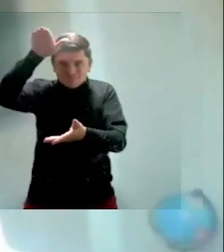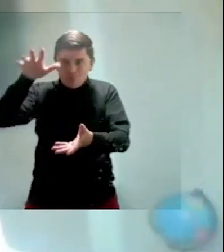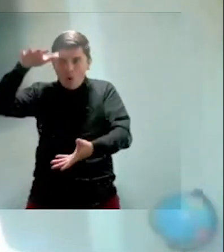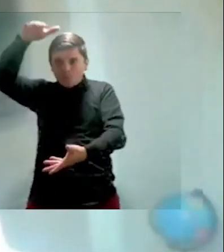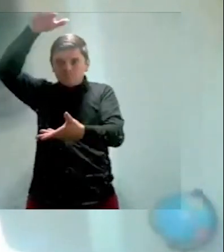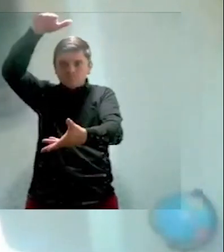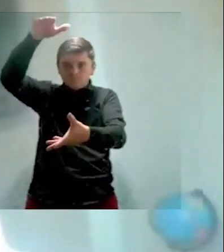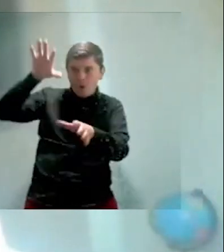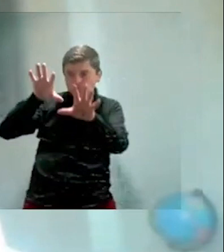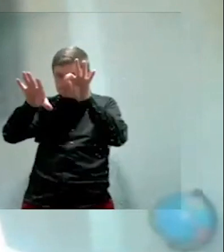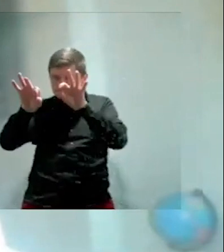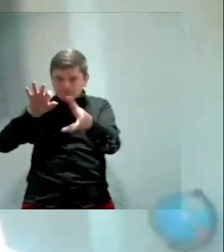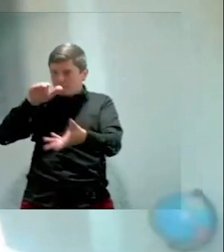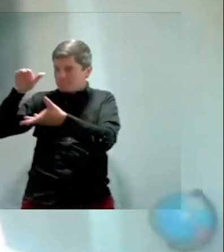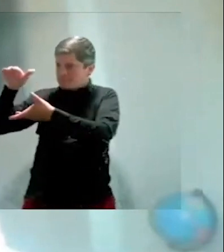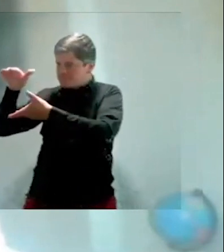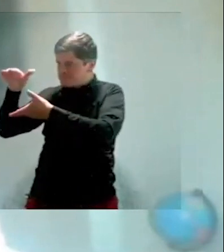en materia